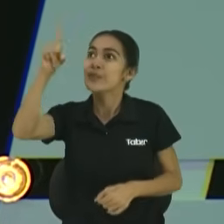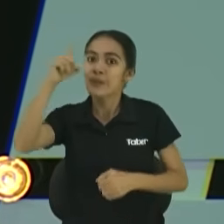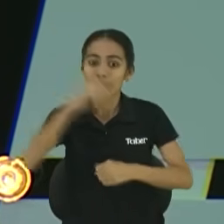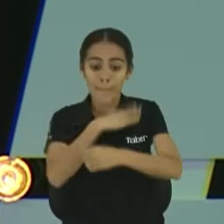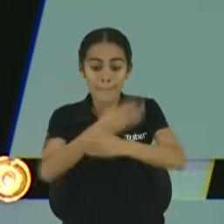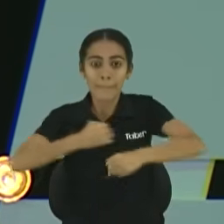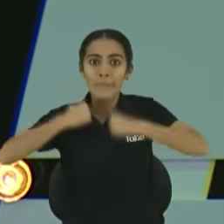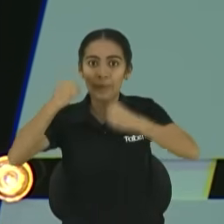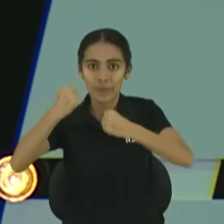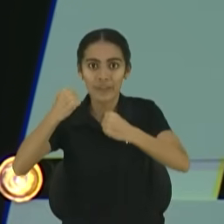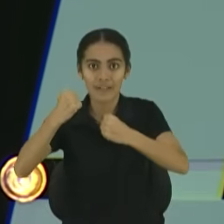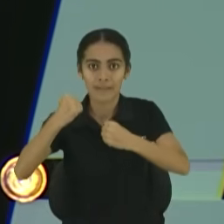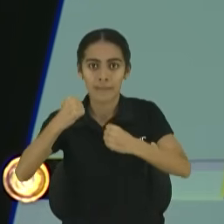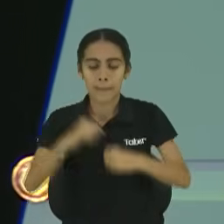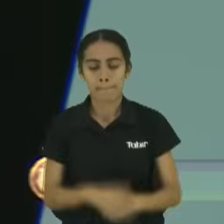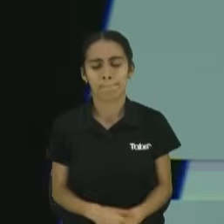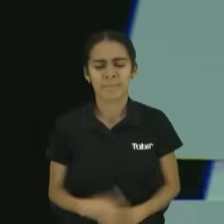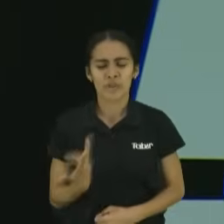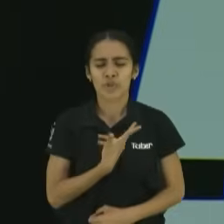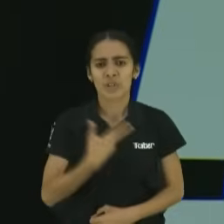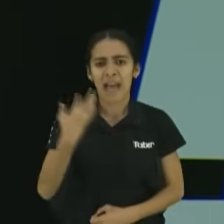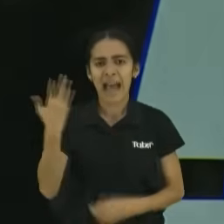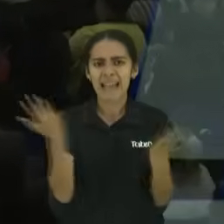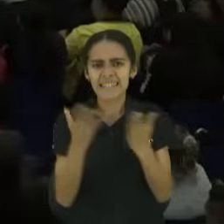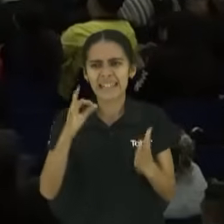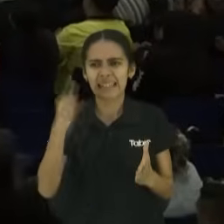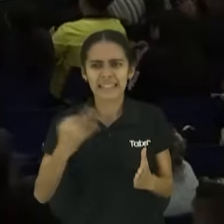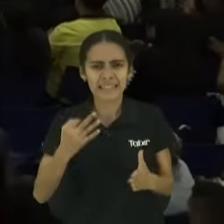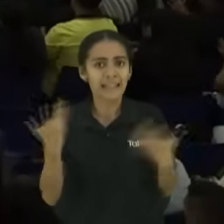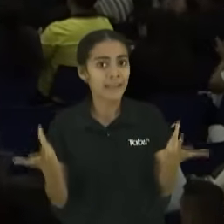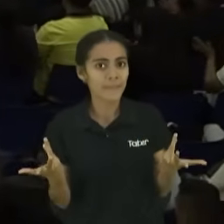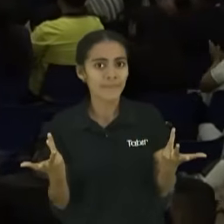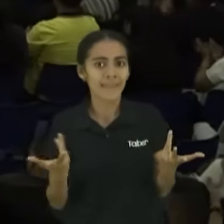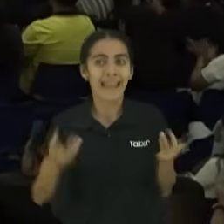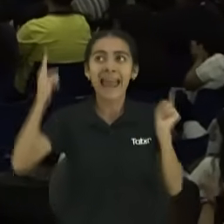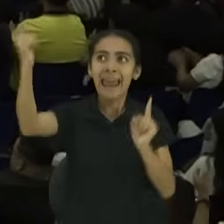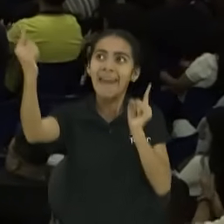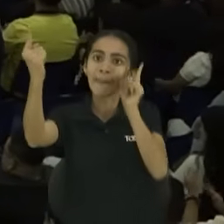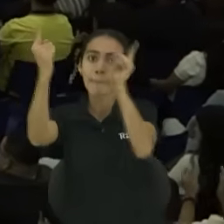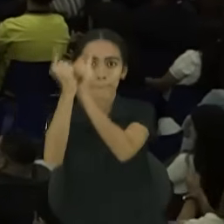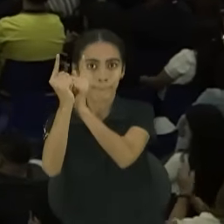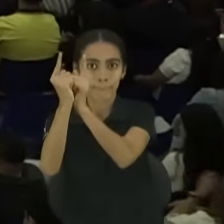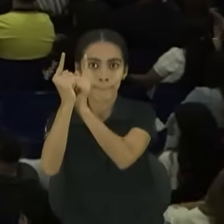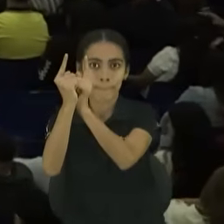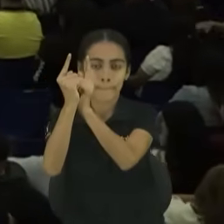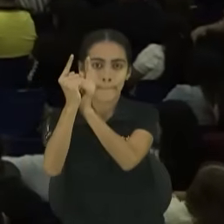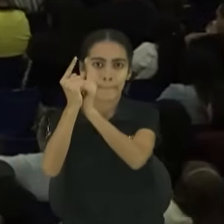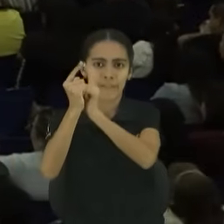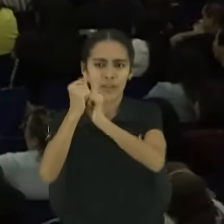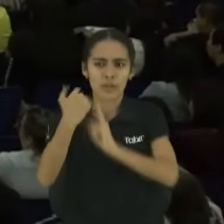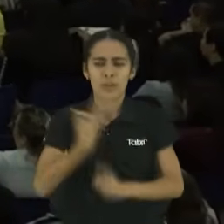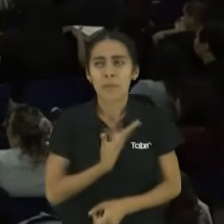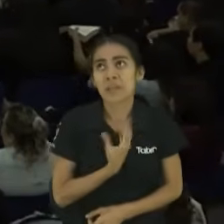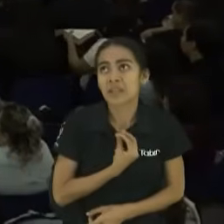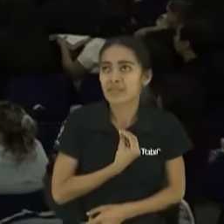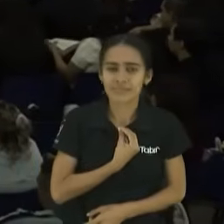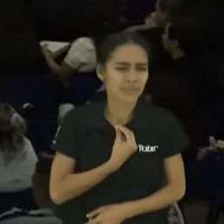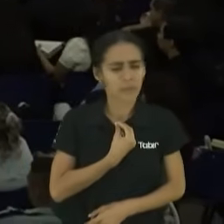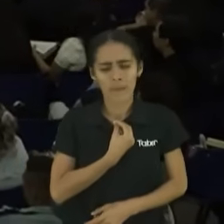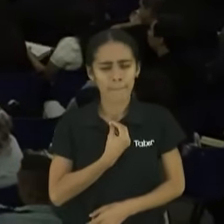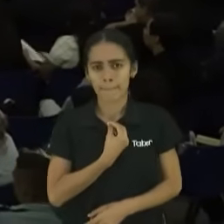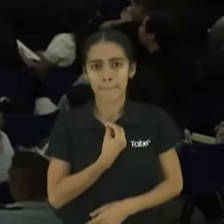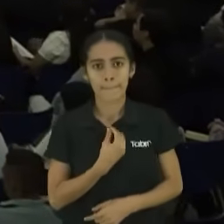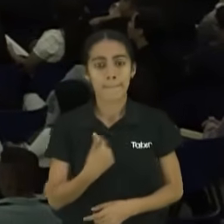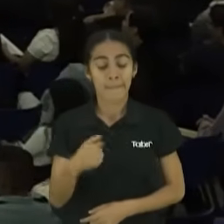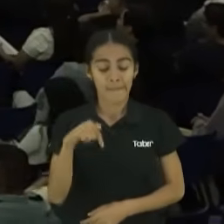vida. ¿Qué necesito hacer? Encontrarme con él, hombre. Y despacito, no le tenga miedo. Ay, no, a mí, yo le tengo